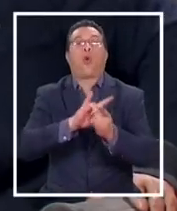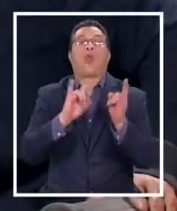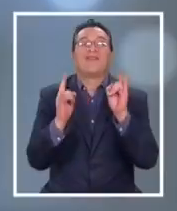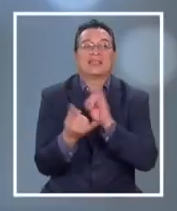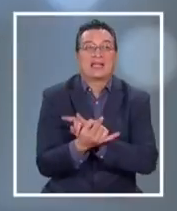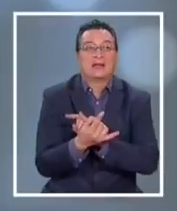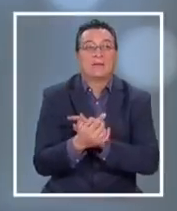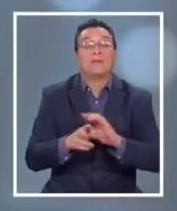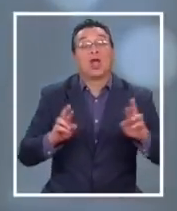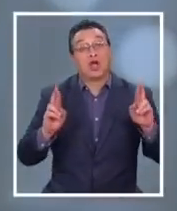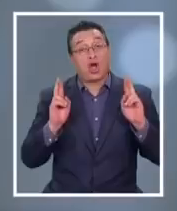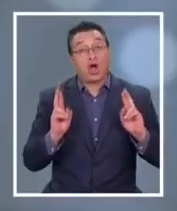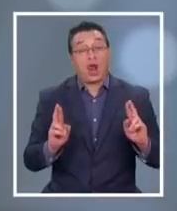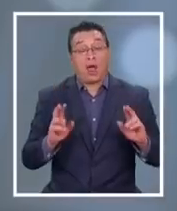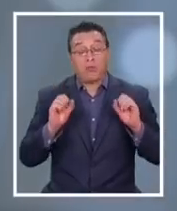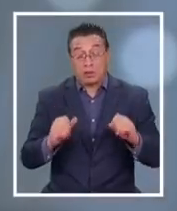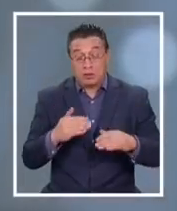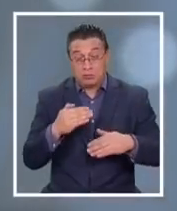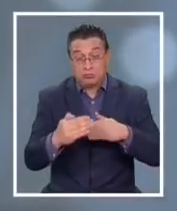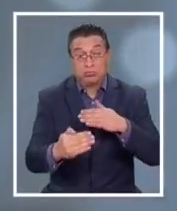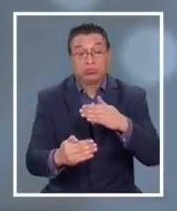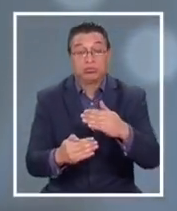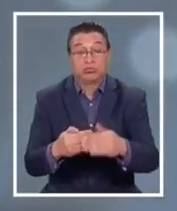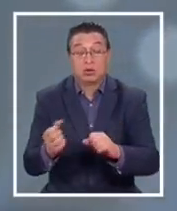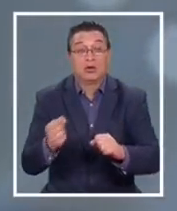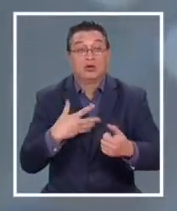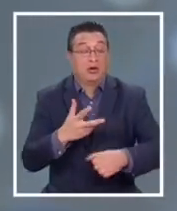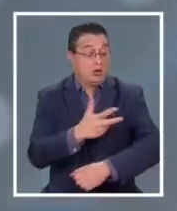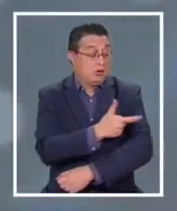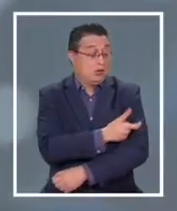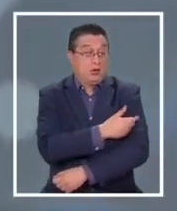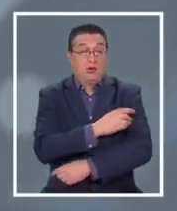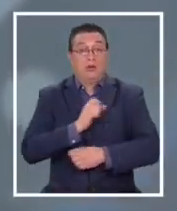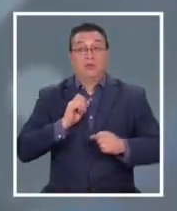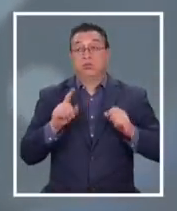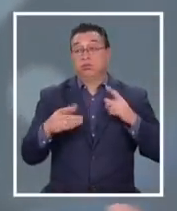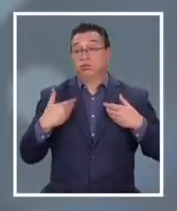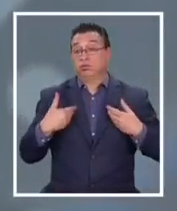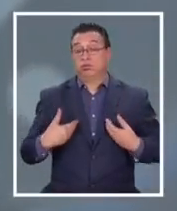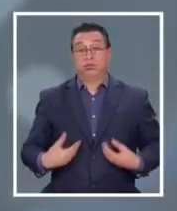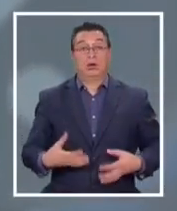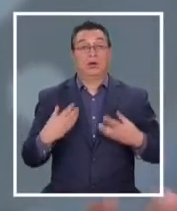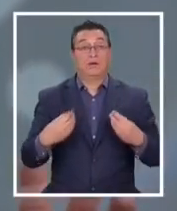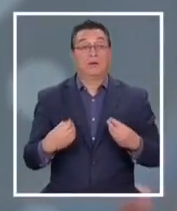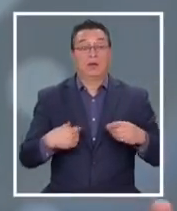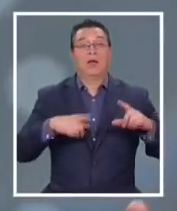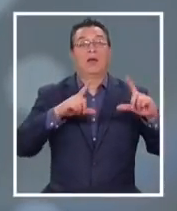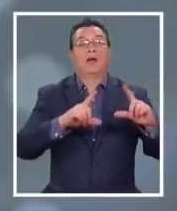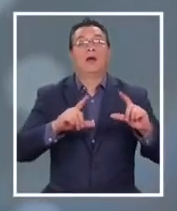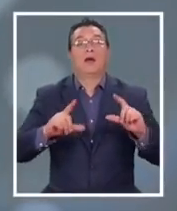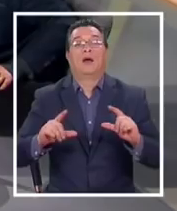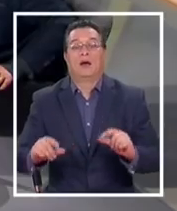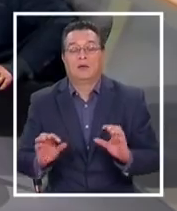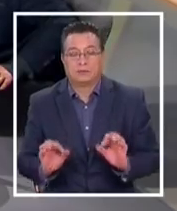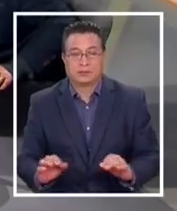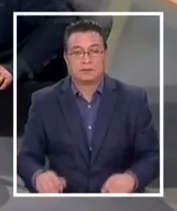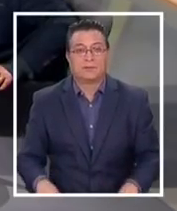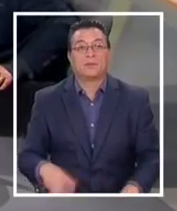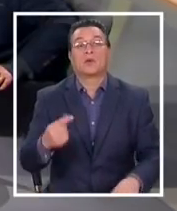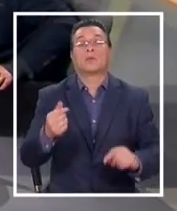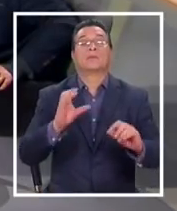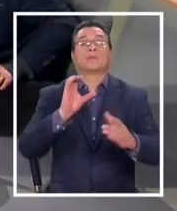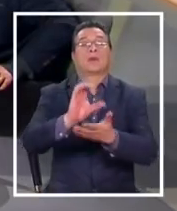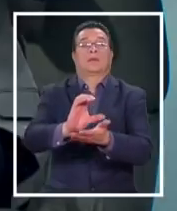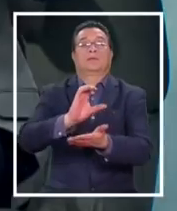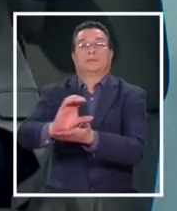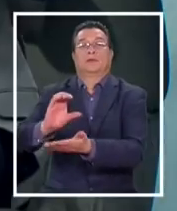Y espero que podamos alcanzar un grado de inmunidad importante que nos permita acotar eso a ese mes. Diputado, con los montos, para